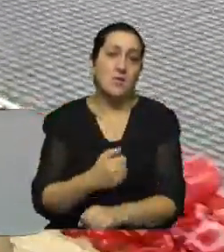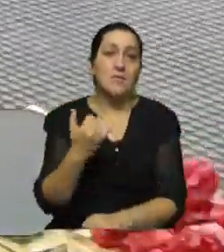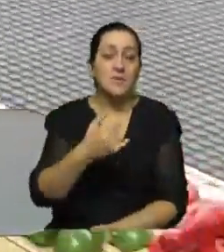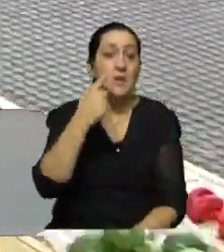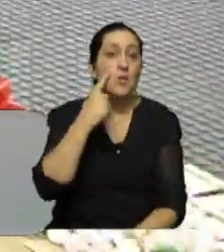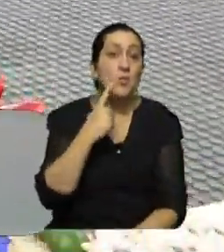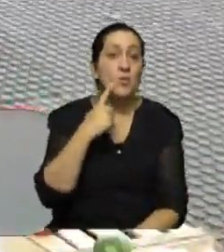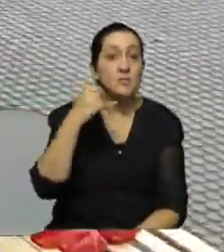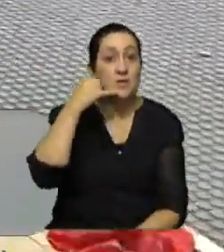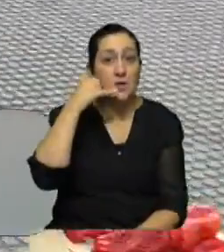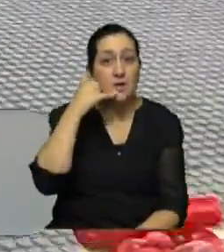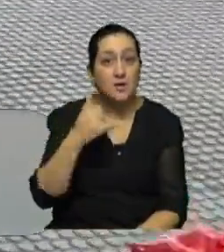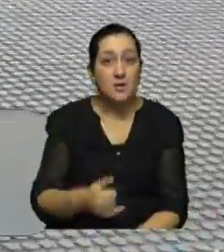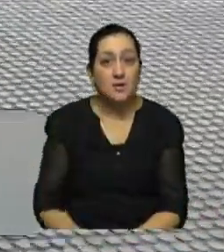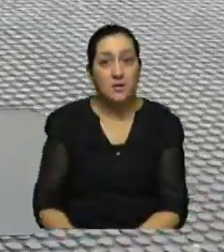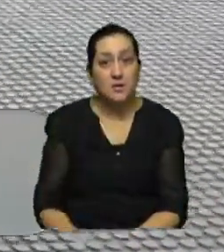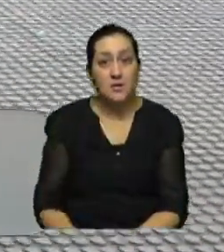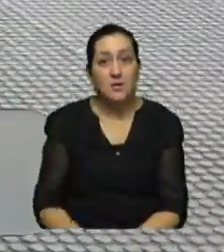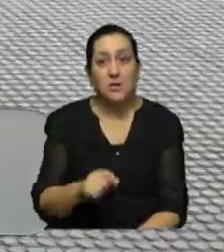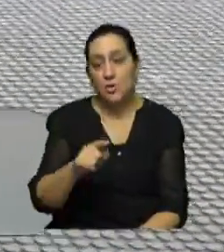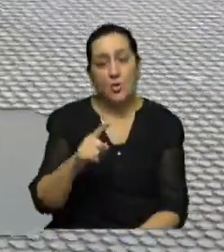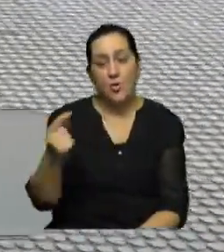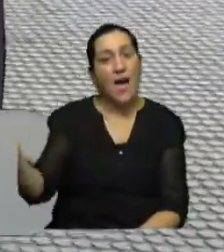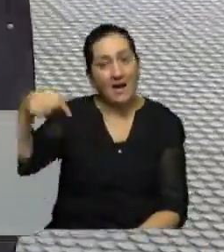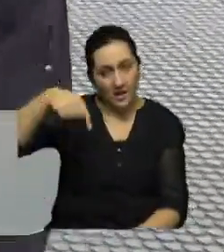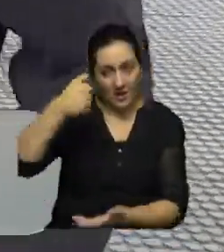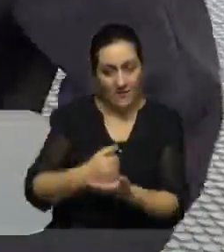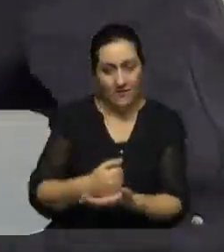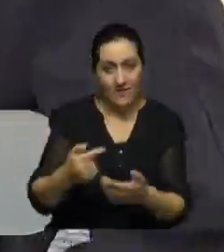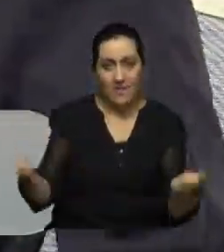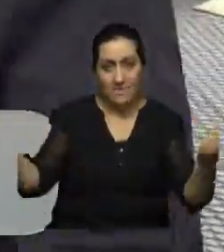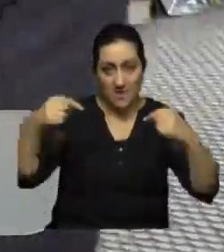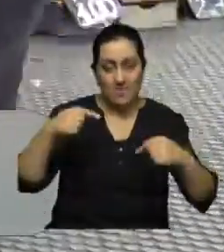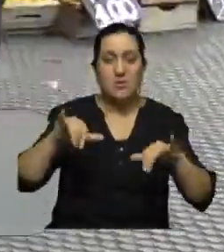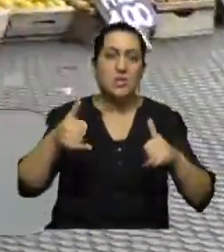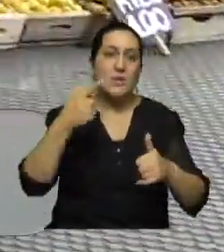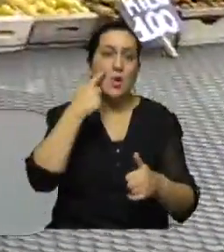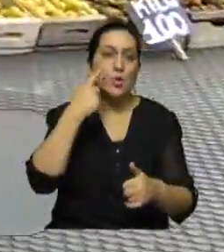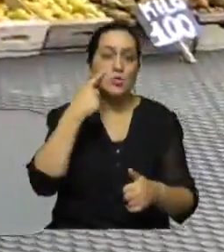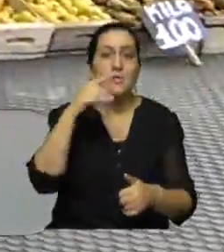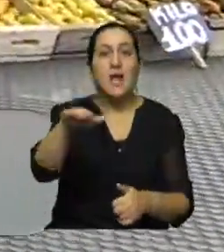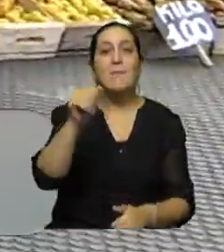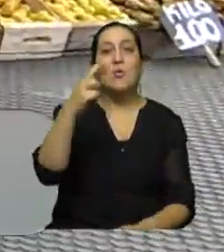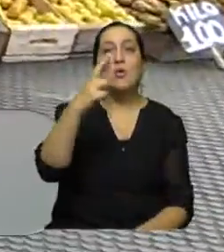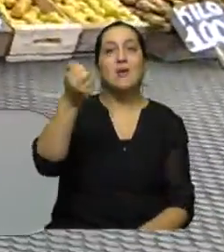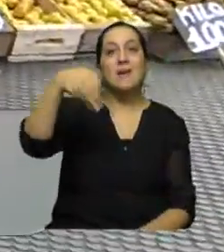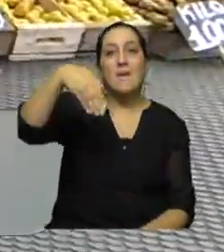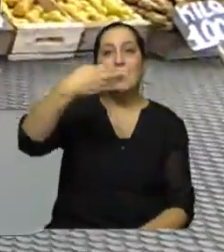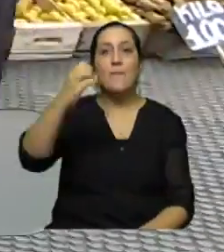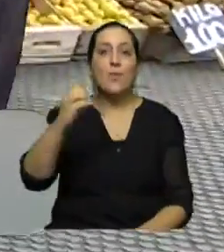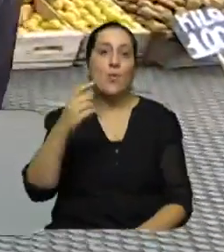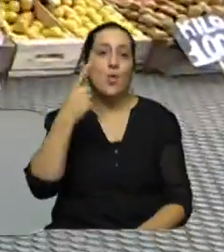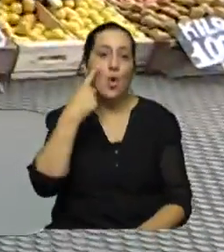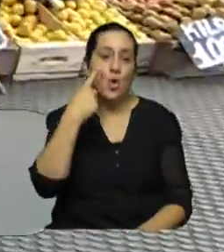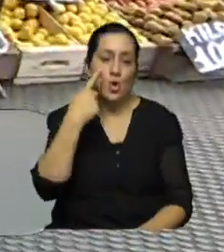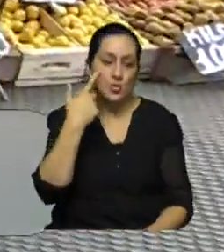algún celular para que como vecino? Bueno, lo encuentran acá. Me van a encontrar siempre acá, porque me conoce toda la gente acá. Es bueno, muy conocido,